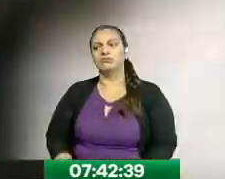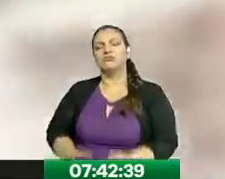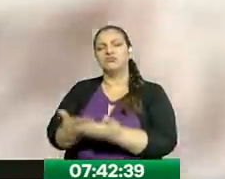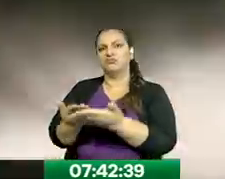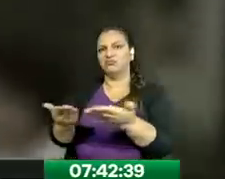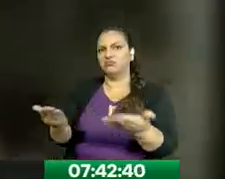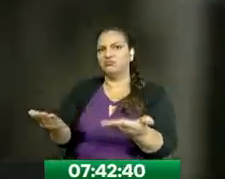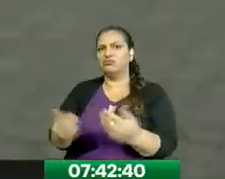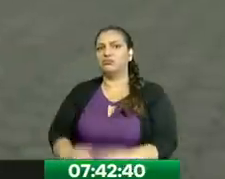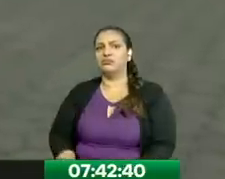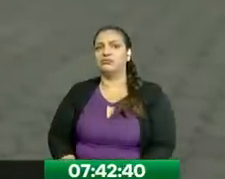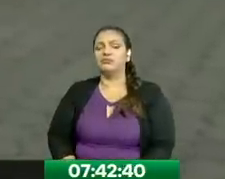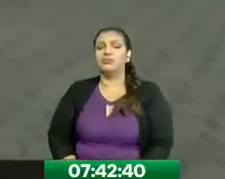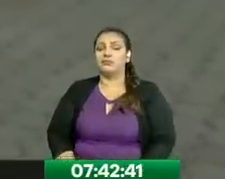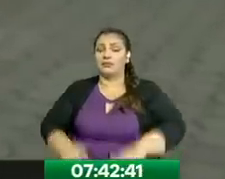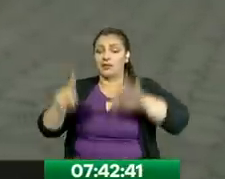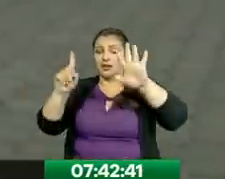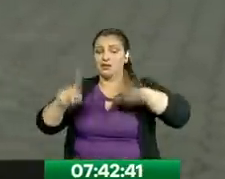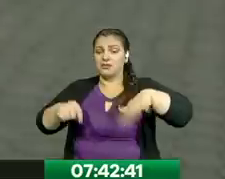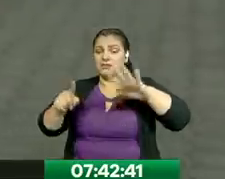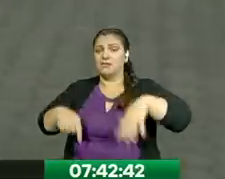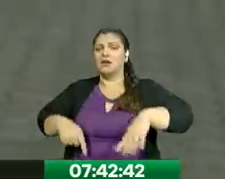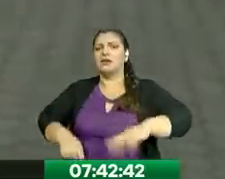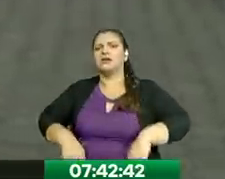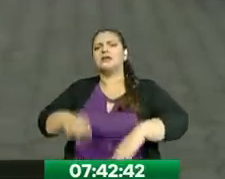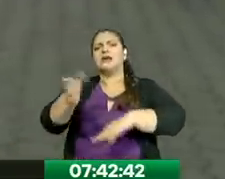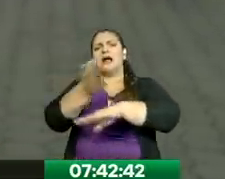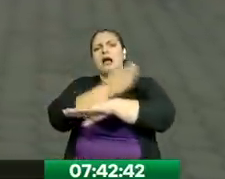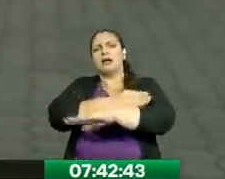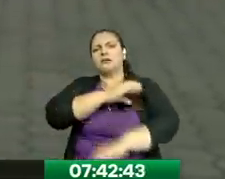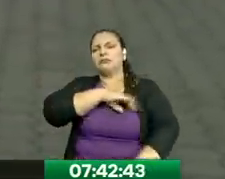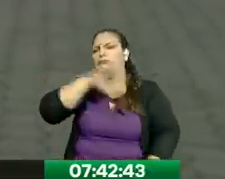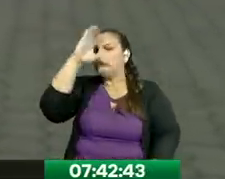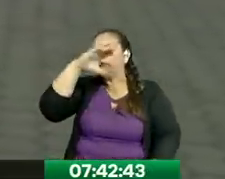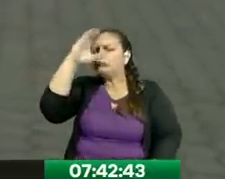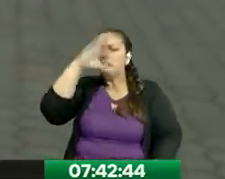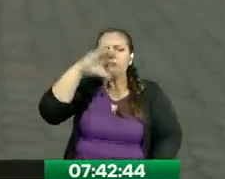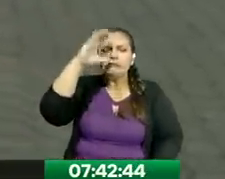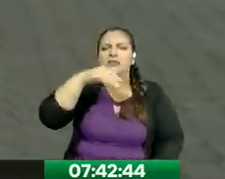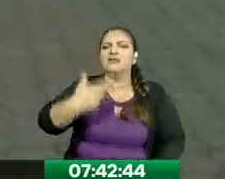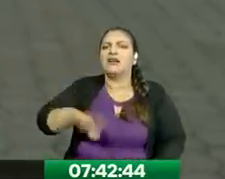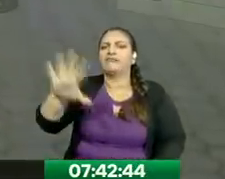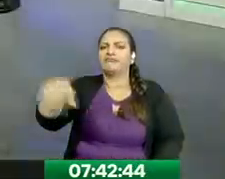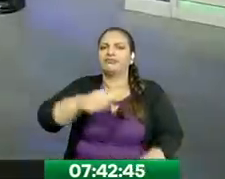desde hace seis meses informó adriana peralta